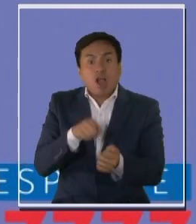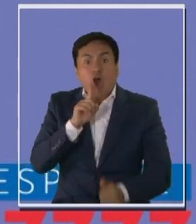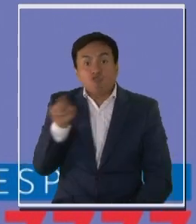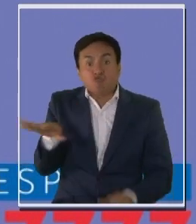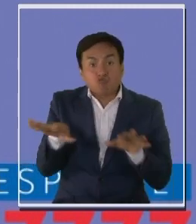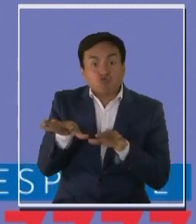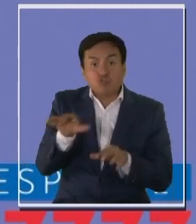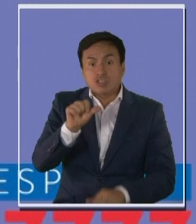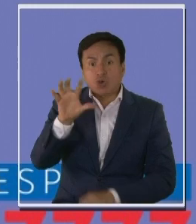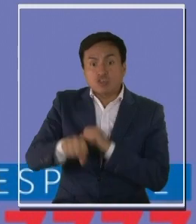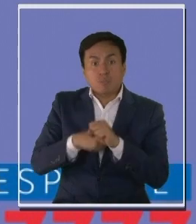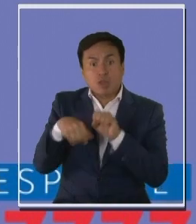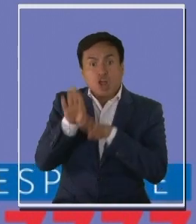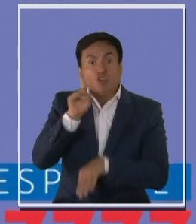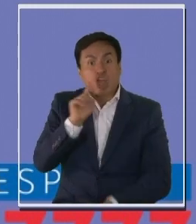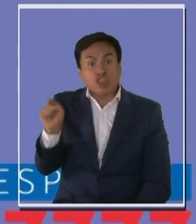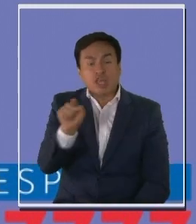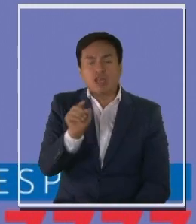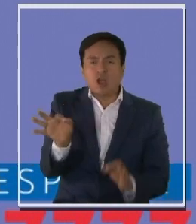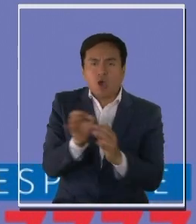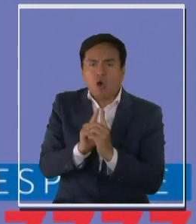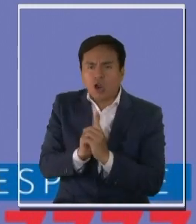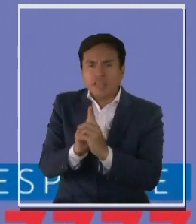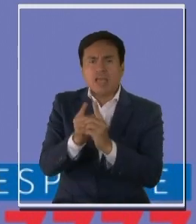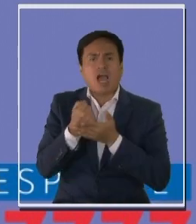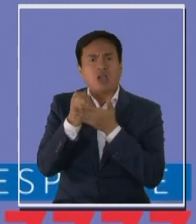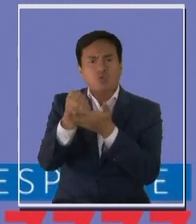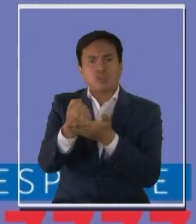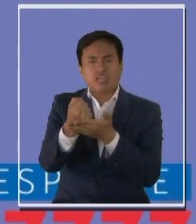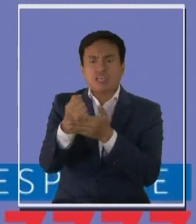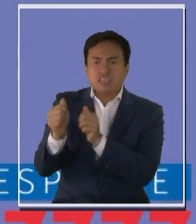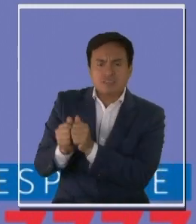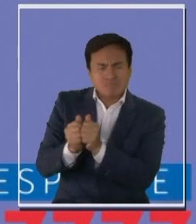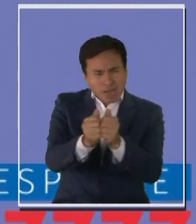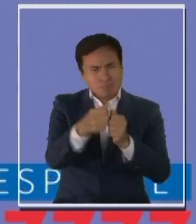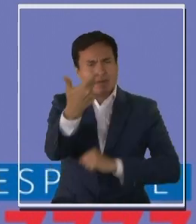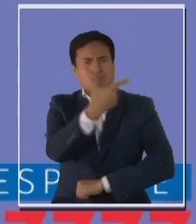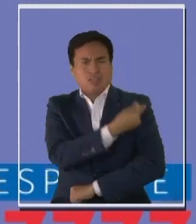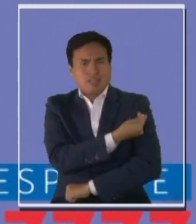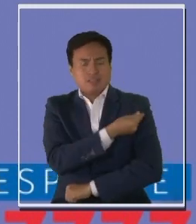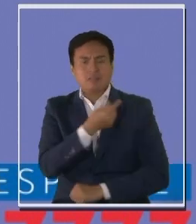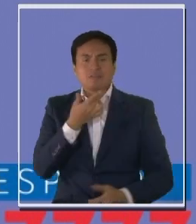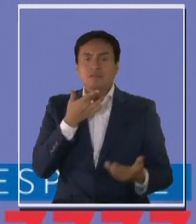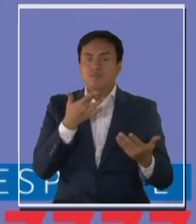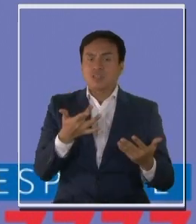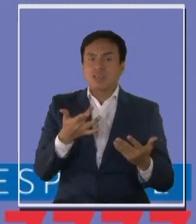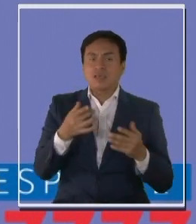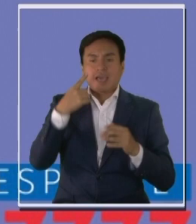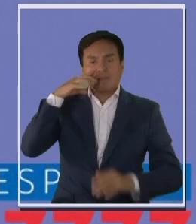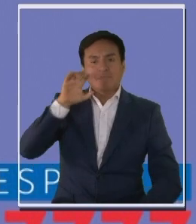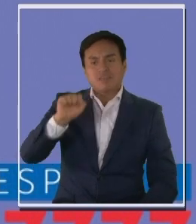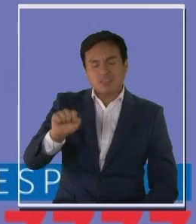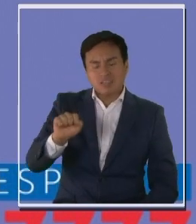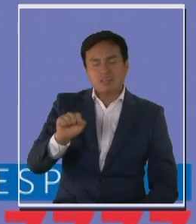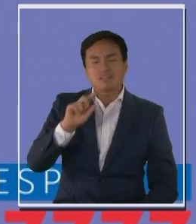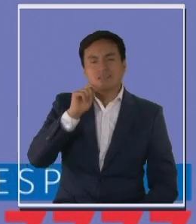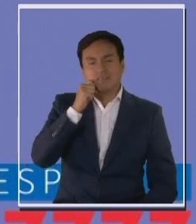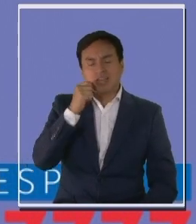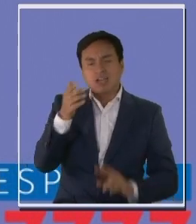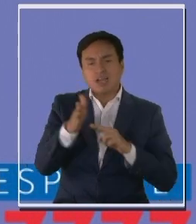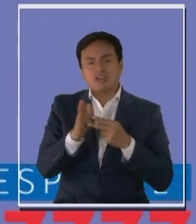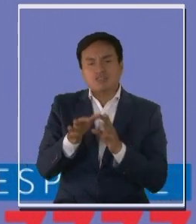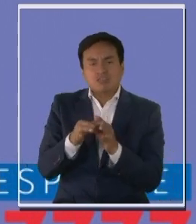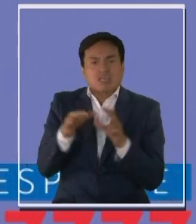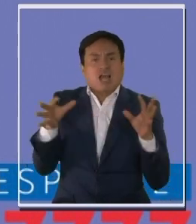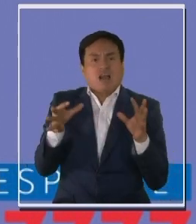mayores de 65 años que los orienten los ayuden Y los lleven a vacunarse porque vamos a prevenir de esa manera los casos